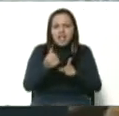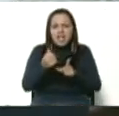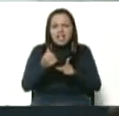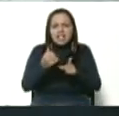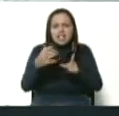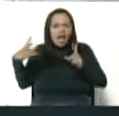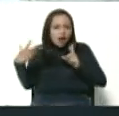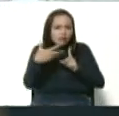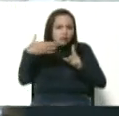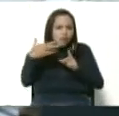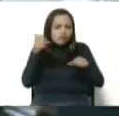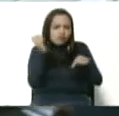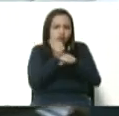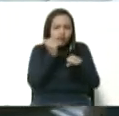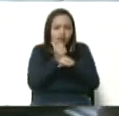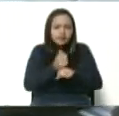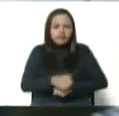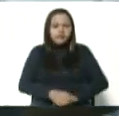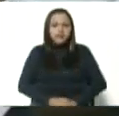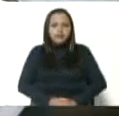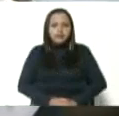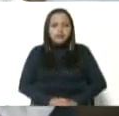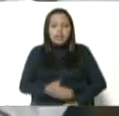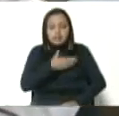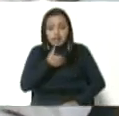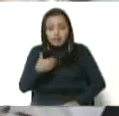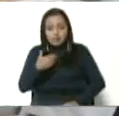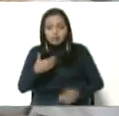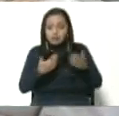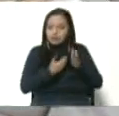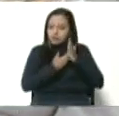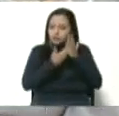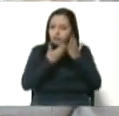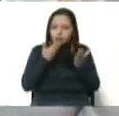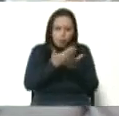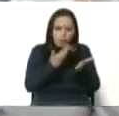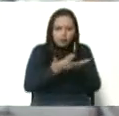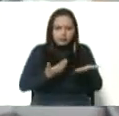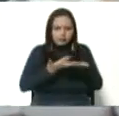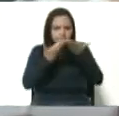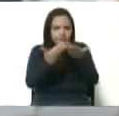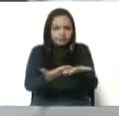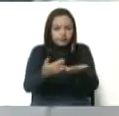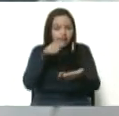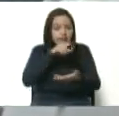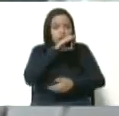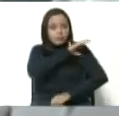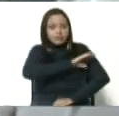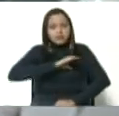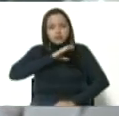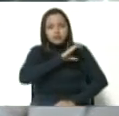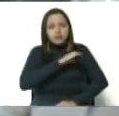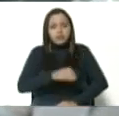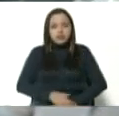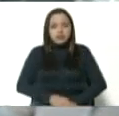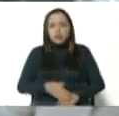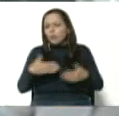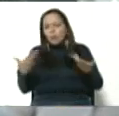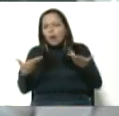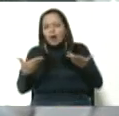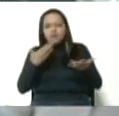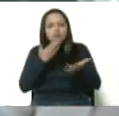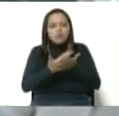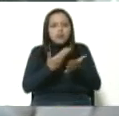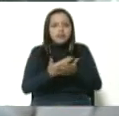nosotros nos permitimos presentar a esta comisión las siguientes propuestas: